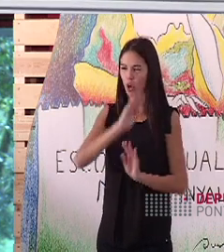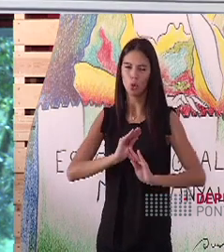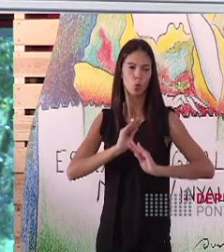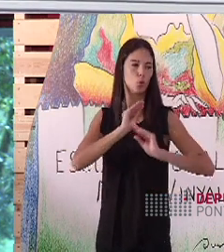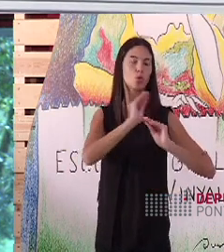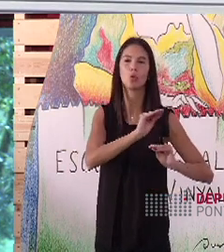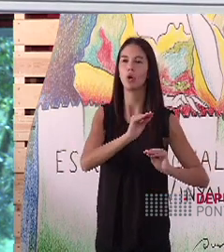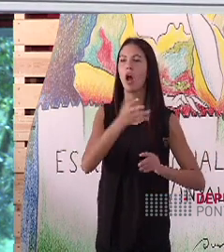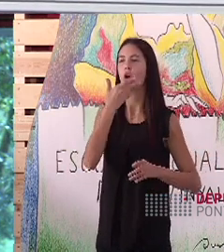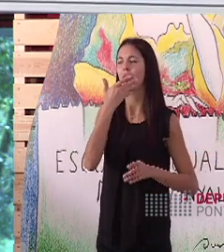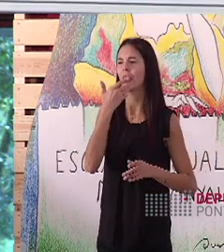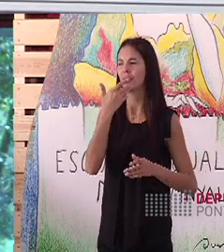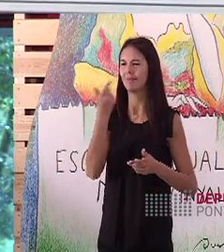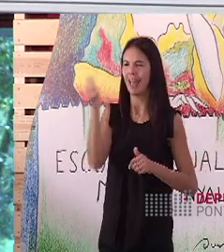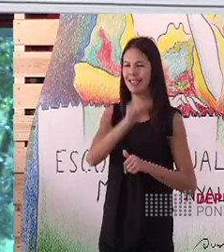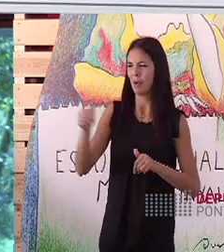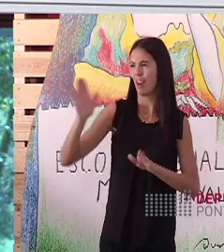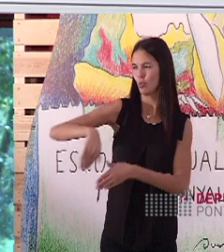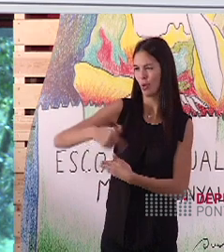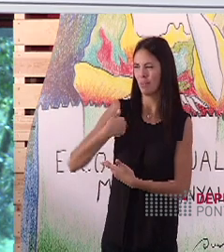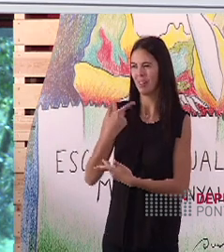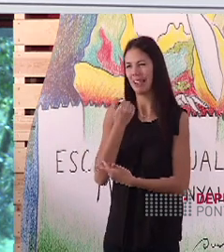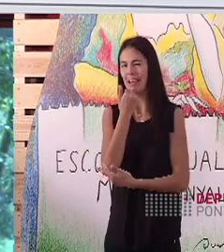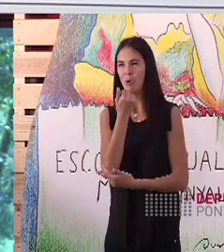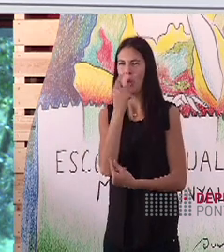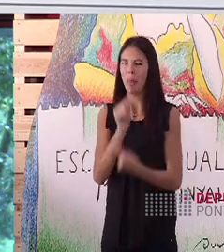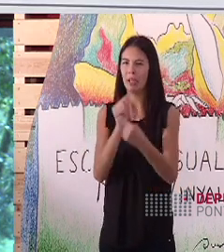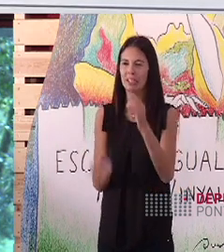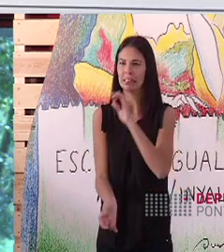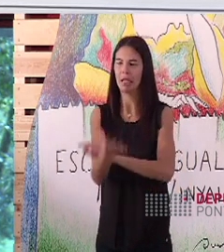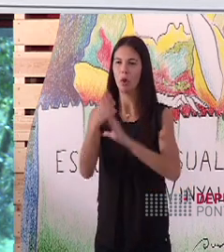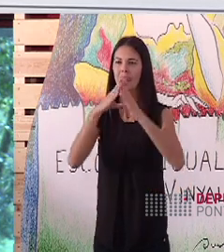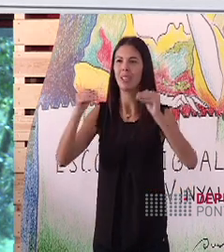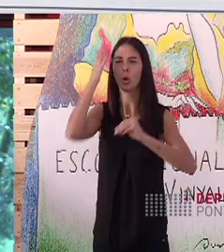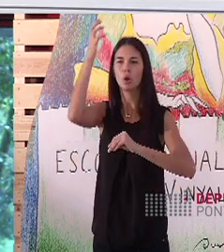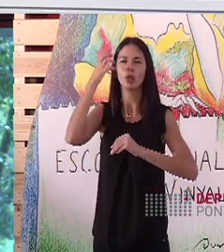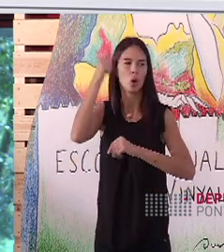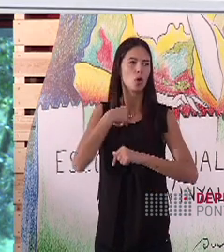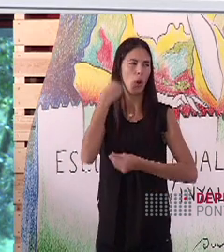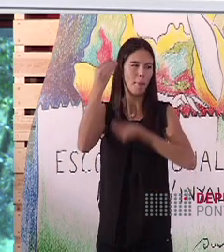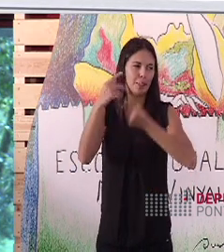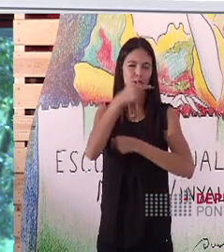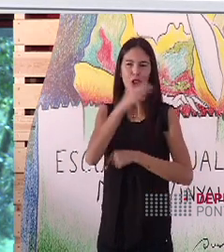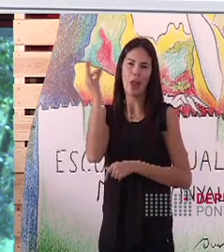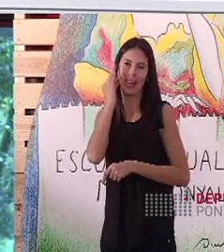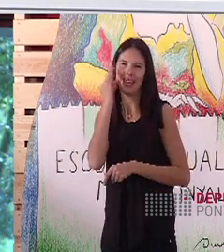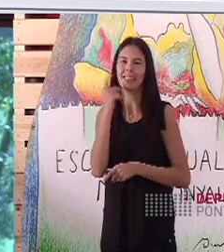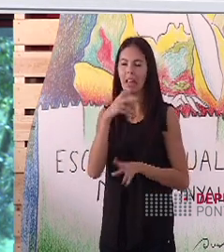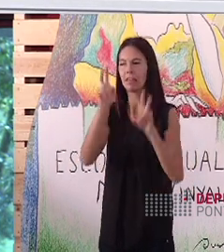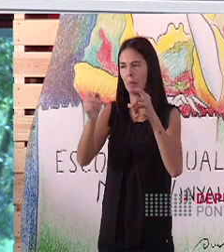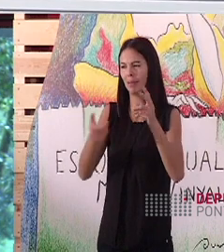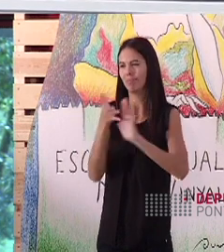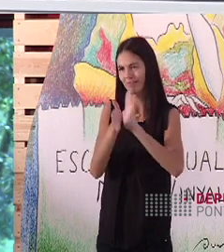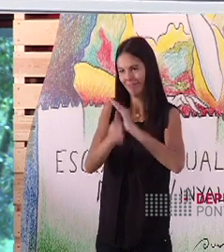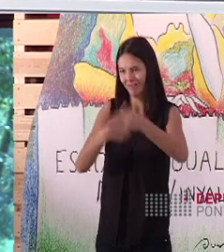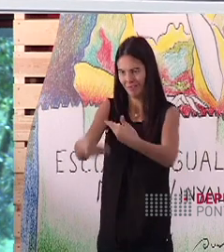que se coñeceron nas últimas semanas, a raíz da polémica que se xerou na Universidade da Coruña. Supoño que ela nos falará do tema máis